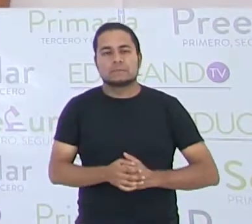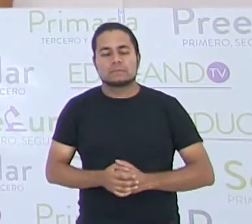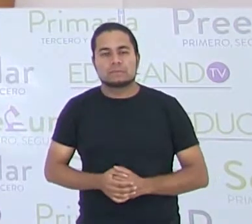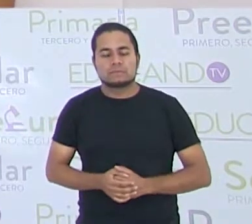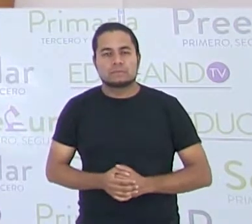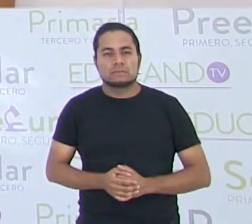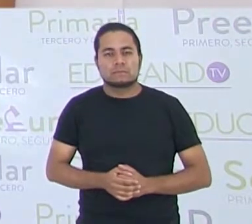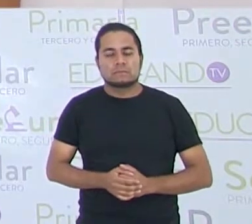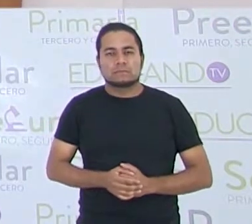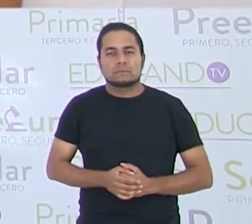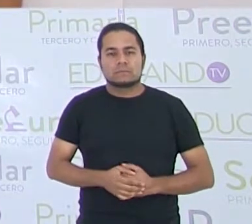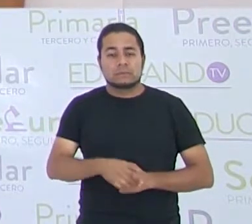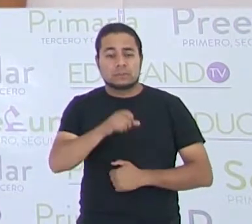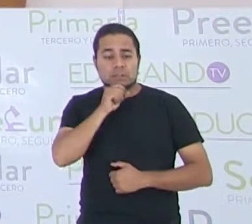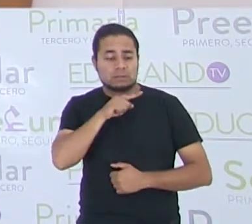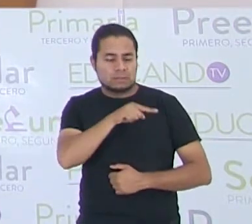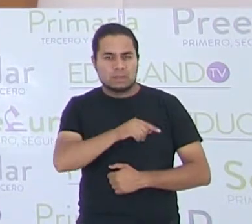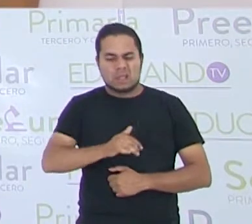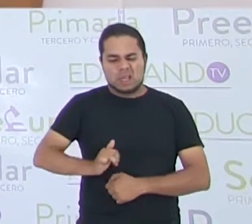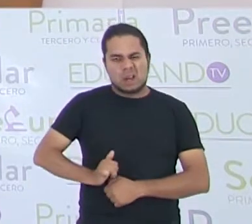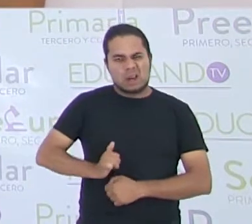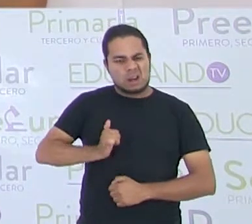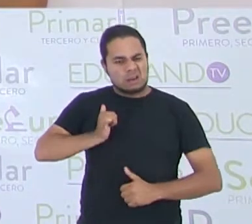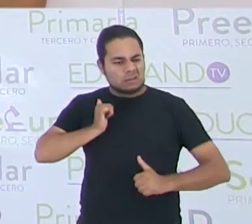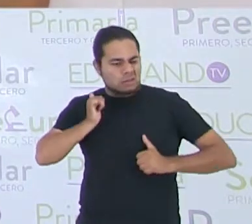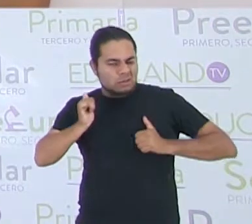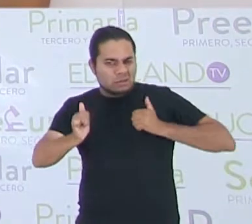Y abusivo.